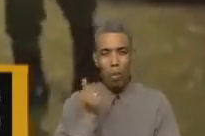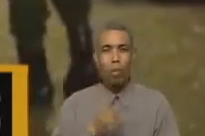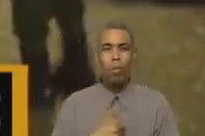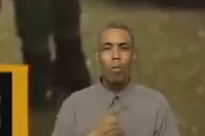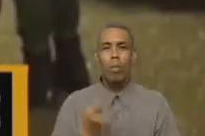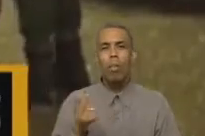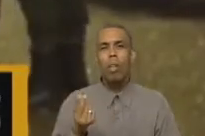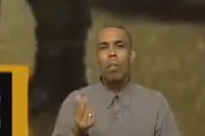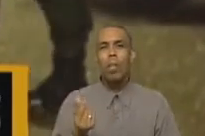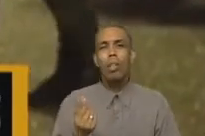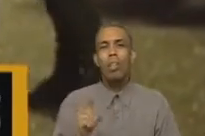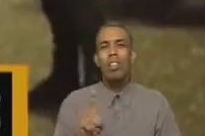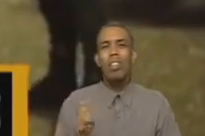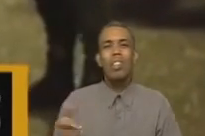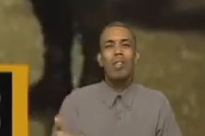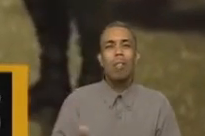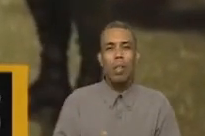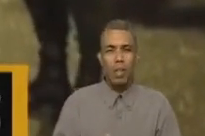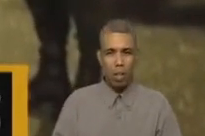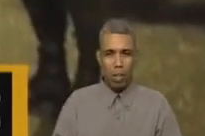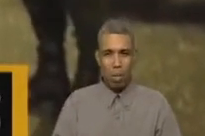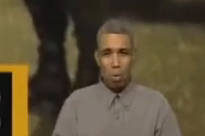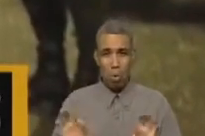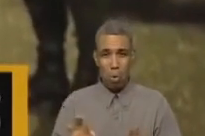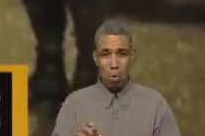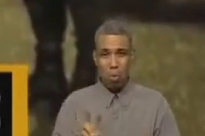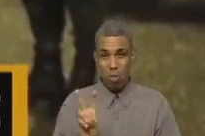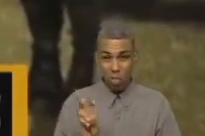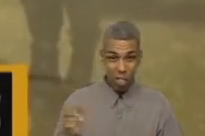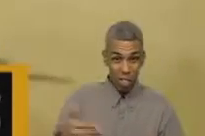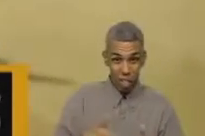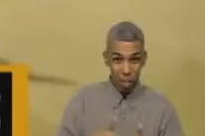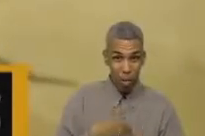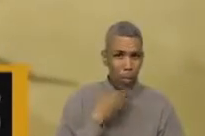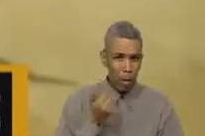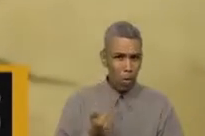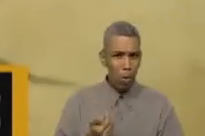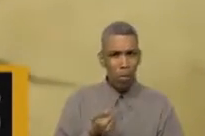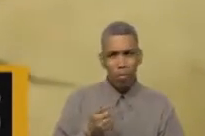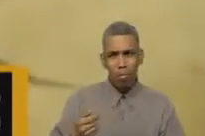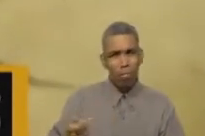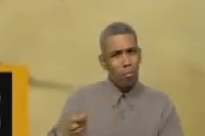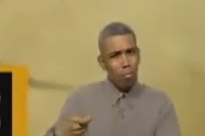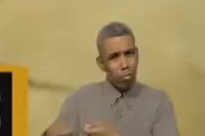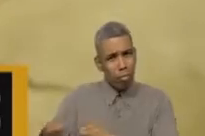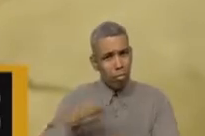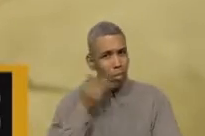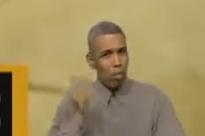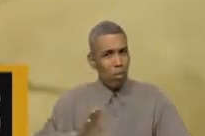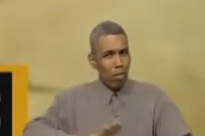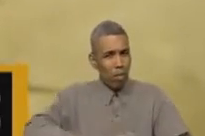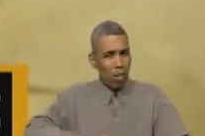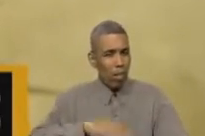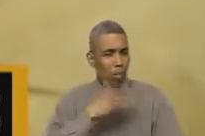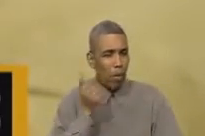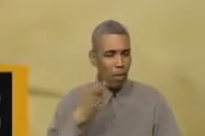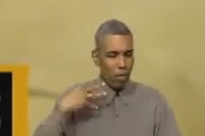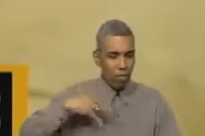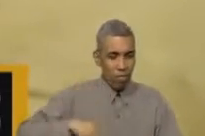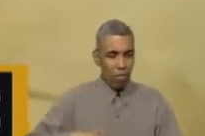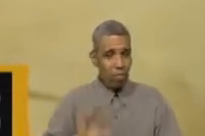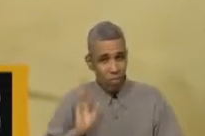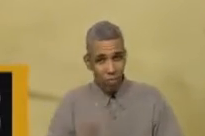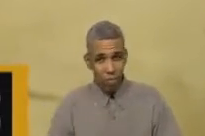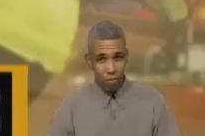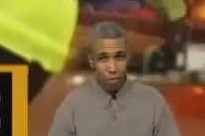favor dejemos 10 mil, 7 mil para el taxi y verá que nos evitaremos muchos dolores de cabeza y